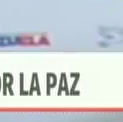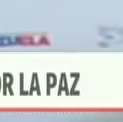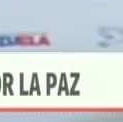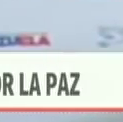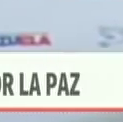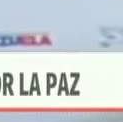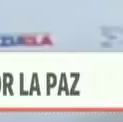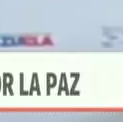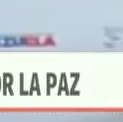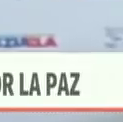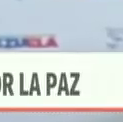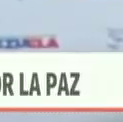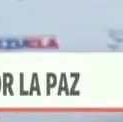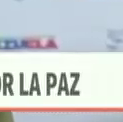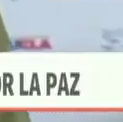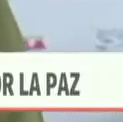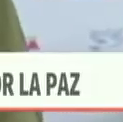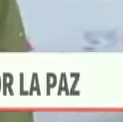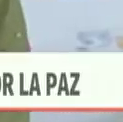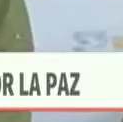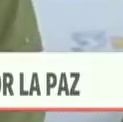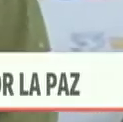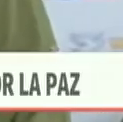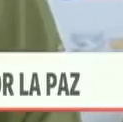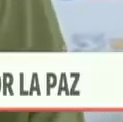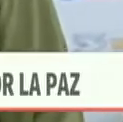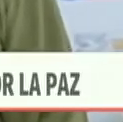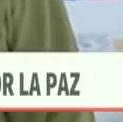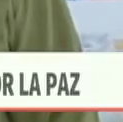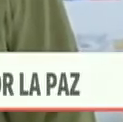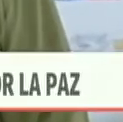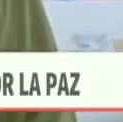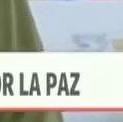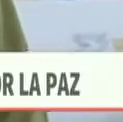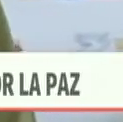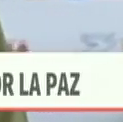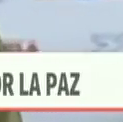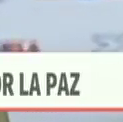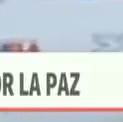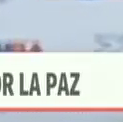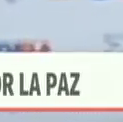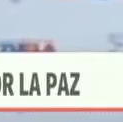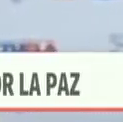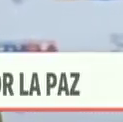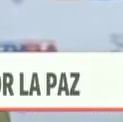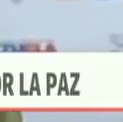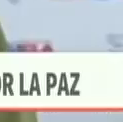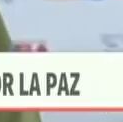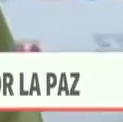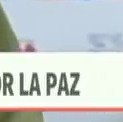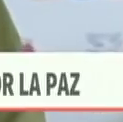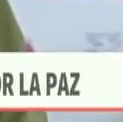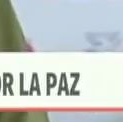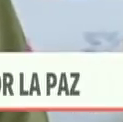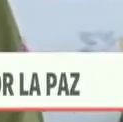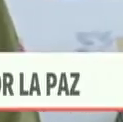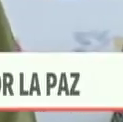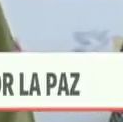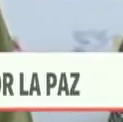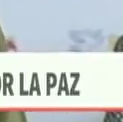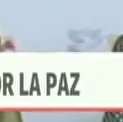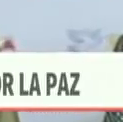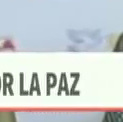estos cantos y estas palabras con que me han recibido, las siento muy